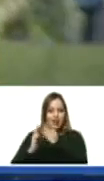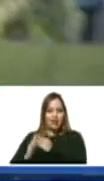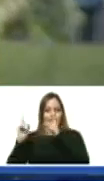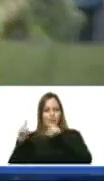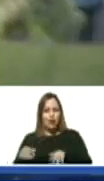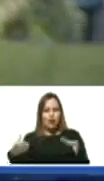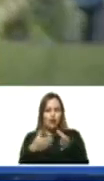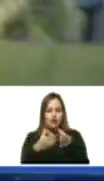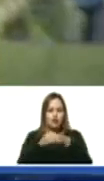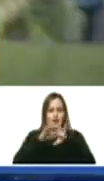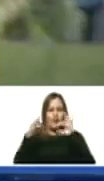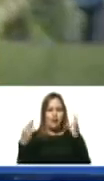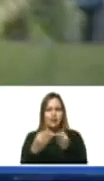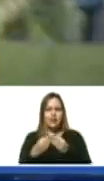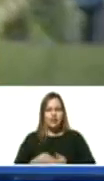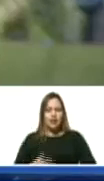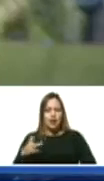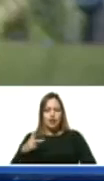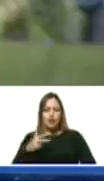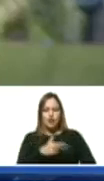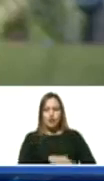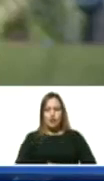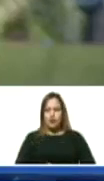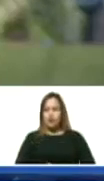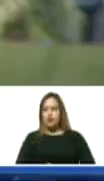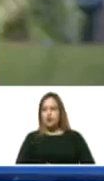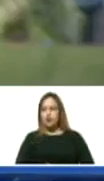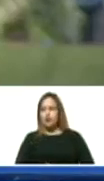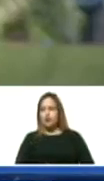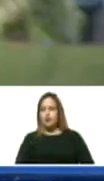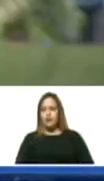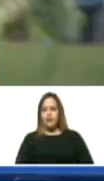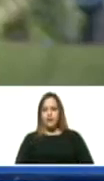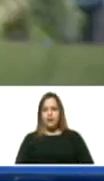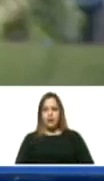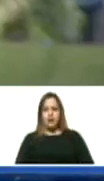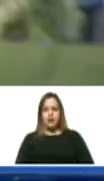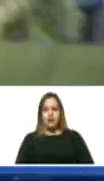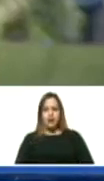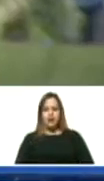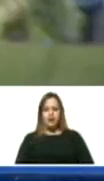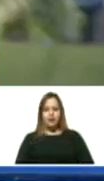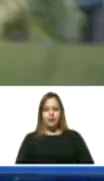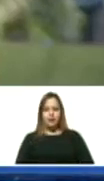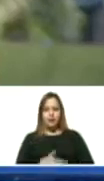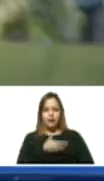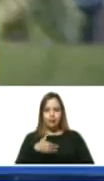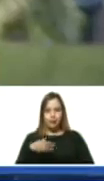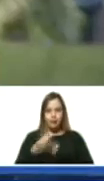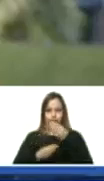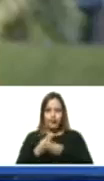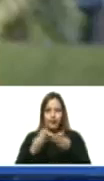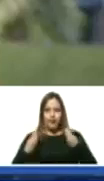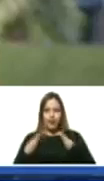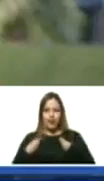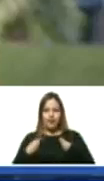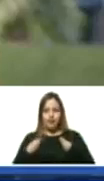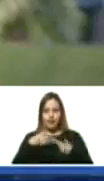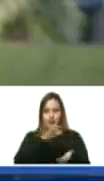un grupo de familias de Tejería que quiso ir a reiniciar su vida a Margarita. Con